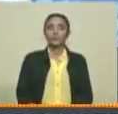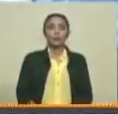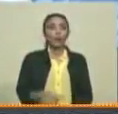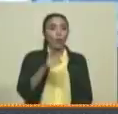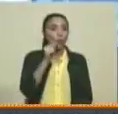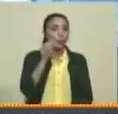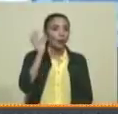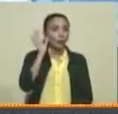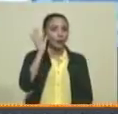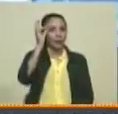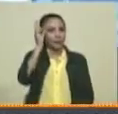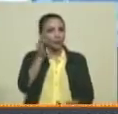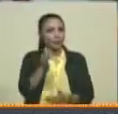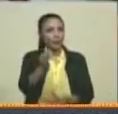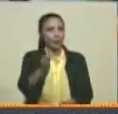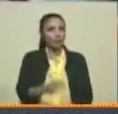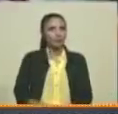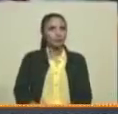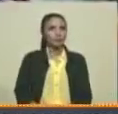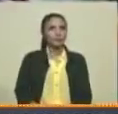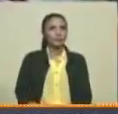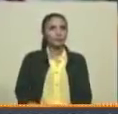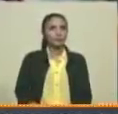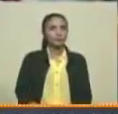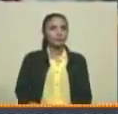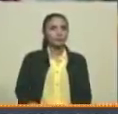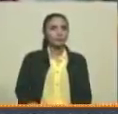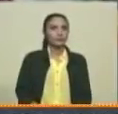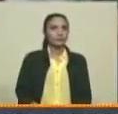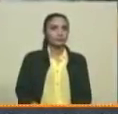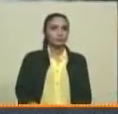de fe, de oración.